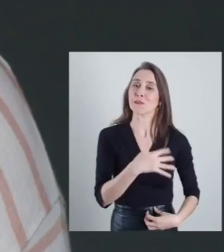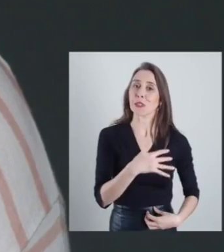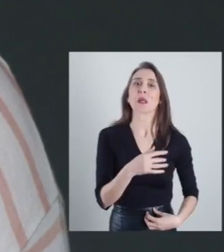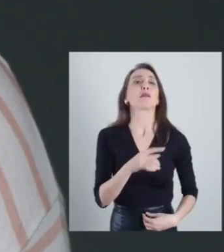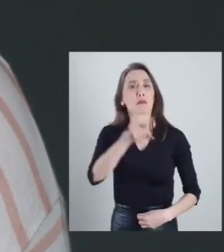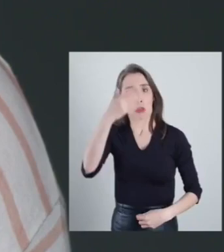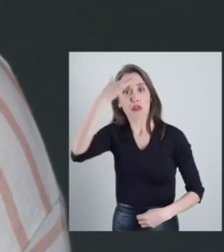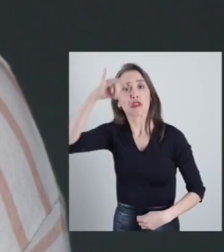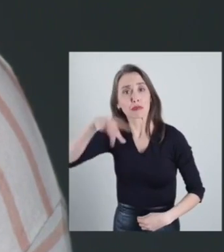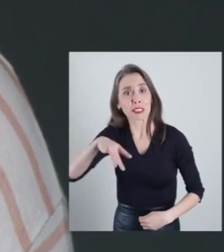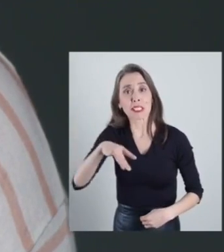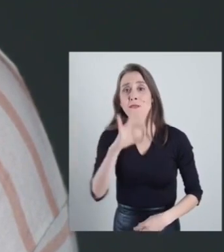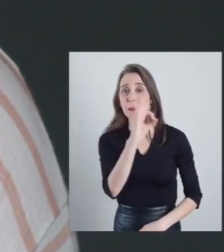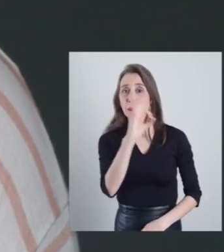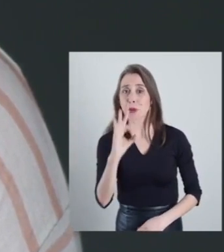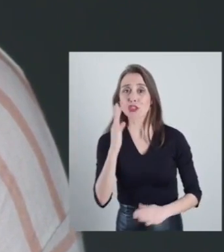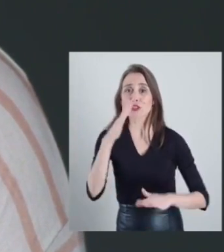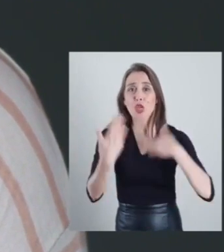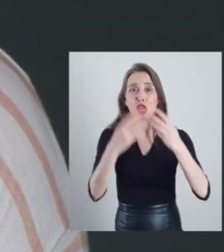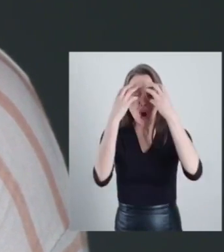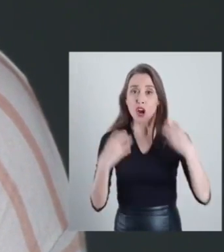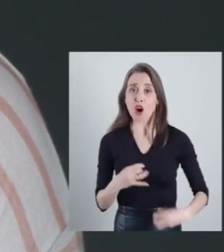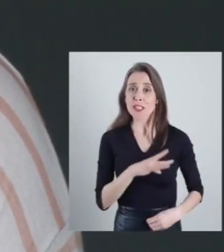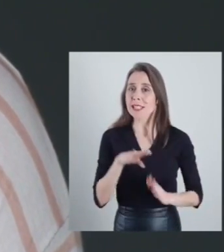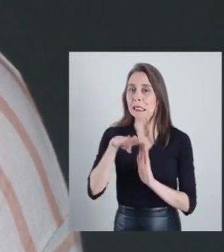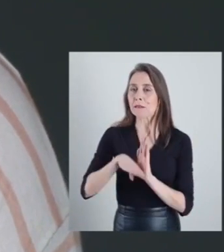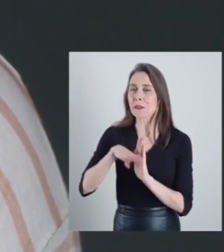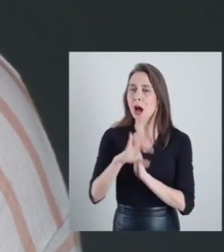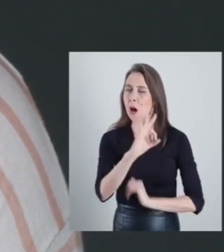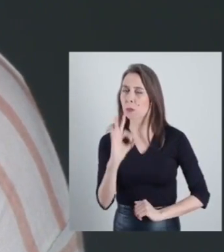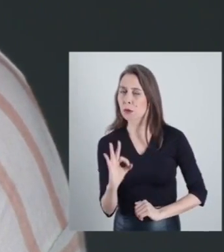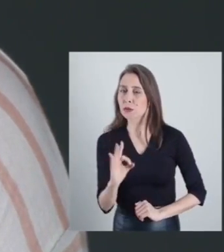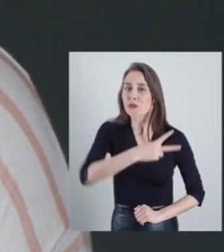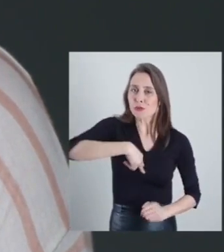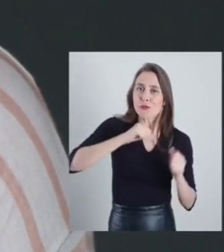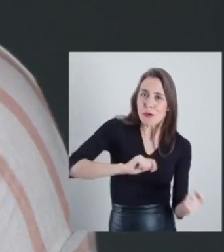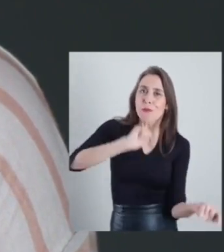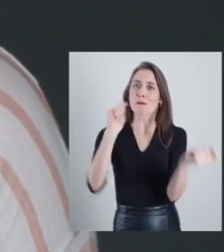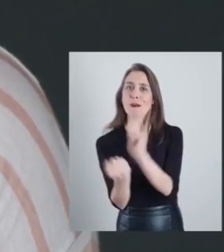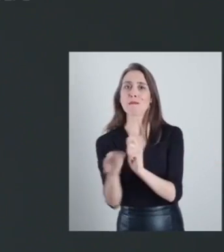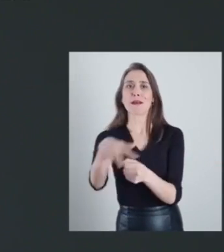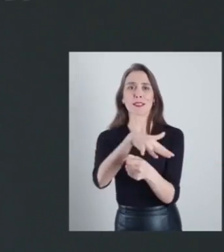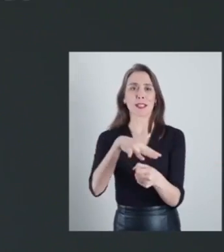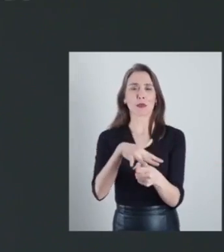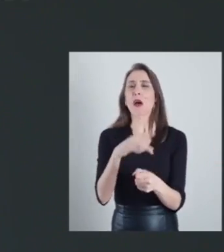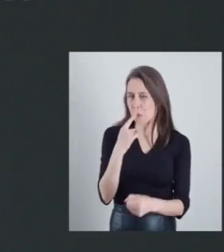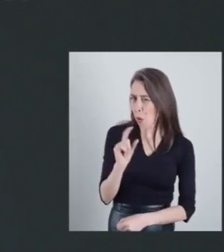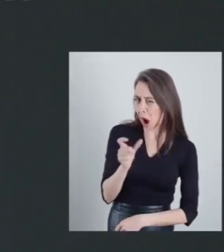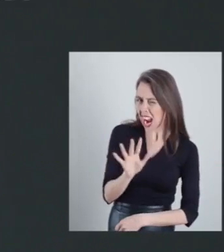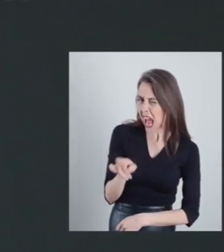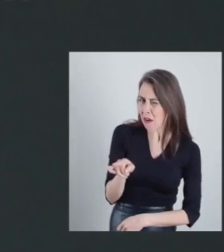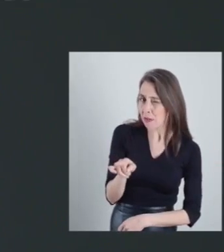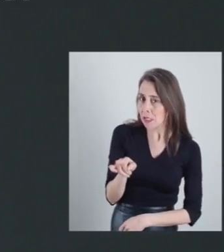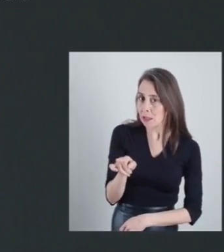ellas. No es un secreto que el nivel de donación de órganos en Chile es bajo, pero depende de nosotros revertir esta situación. ¿Pero qué tan